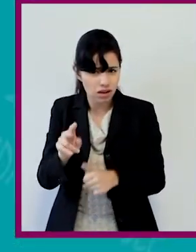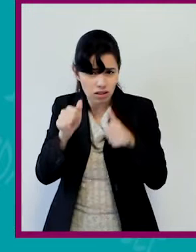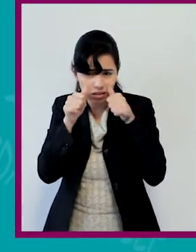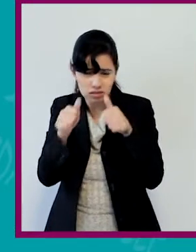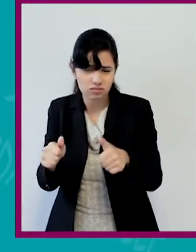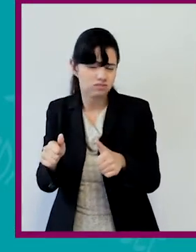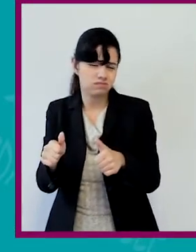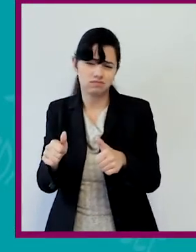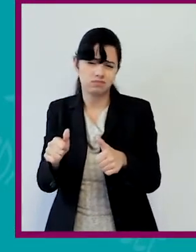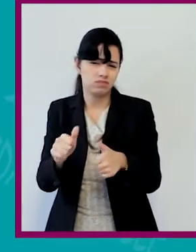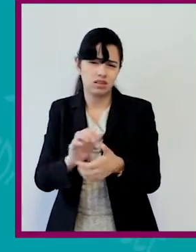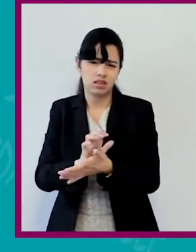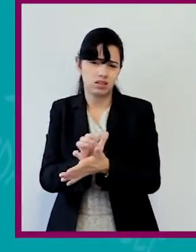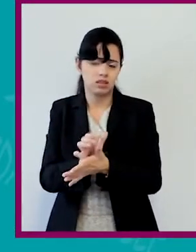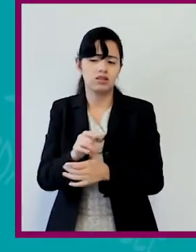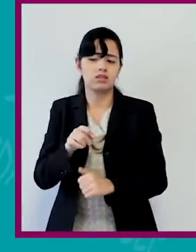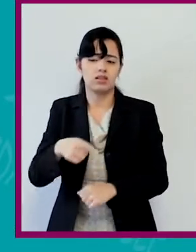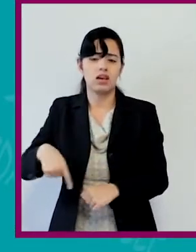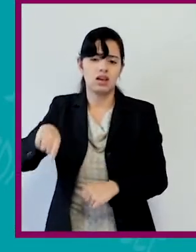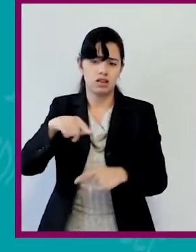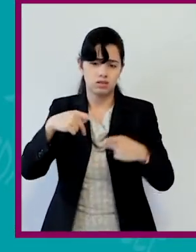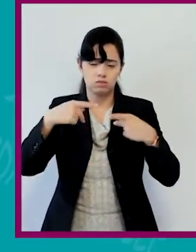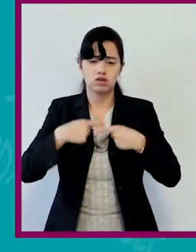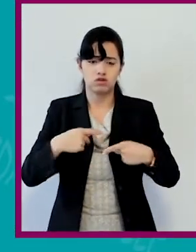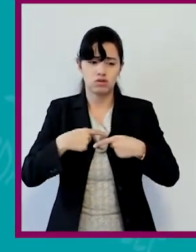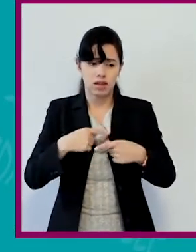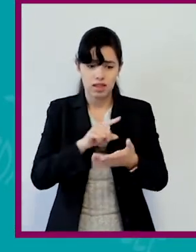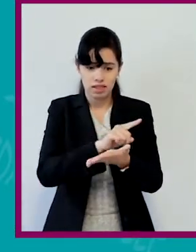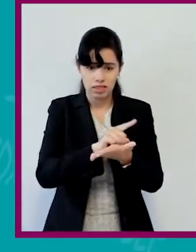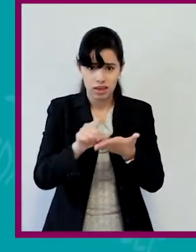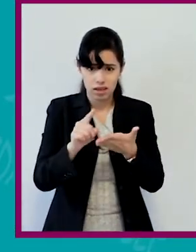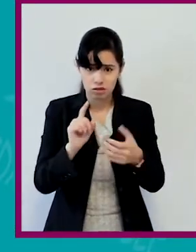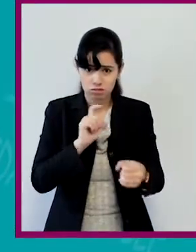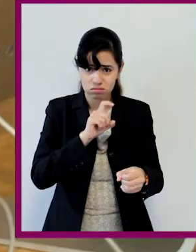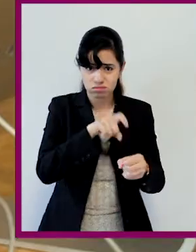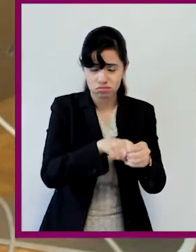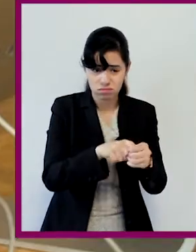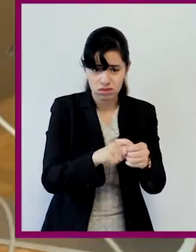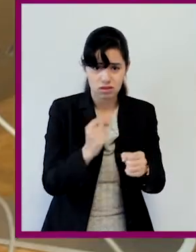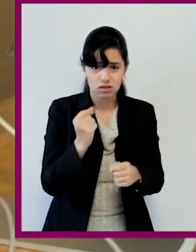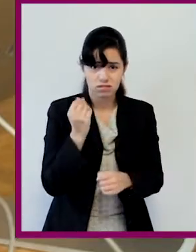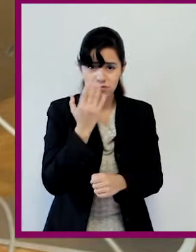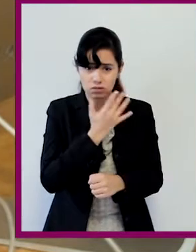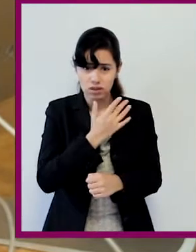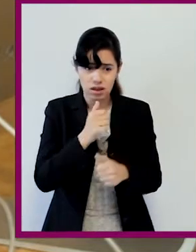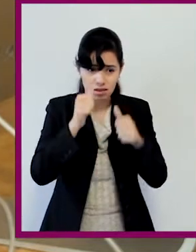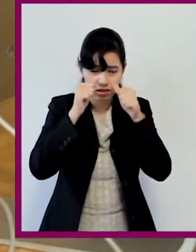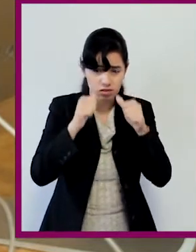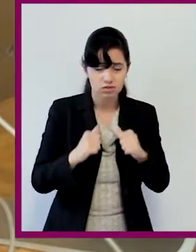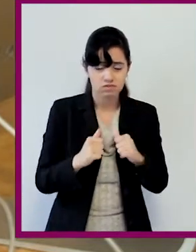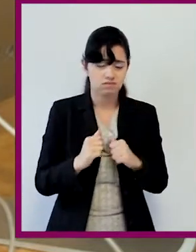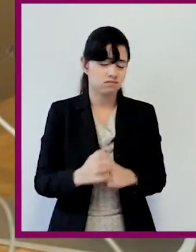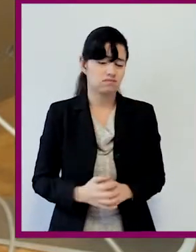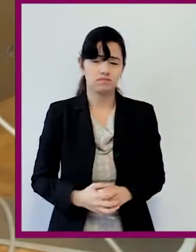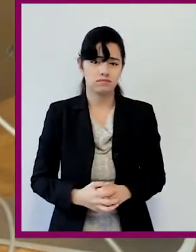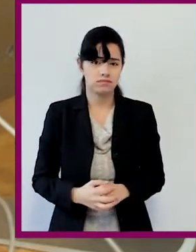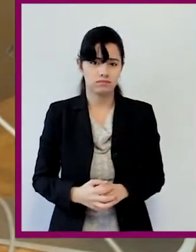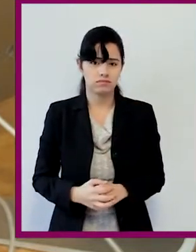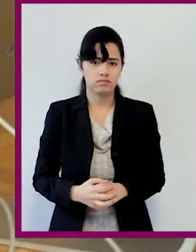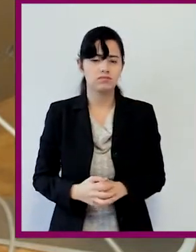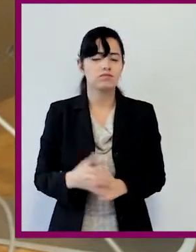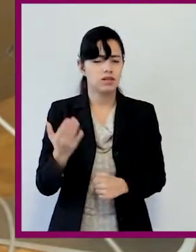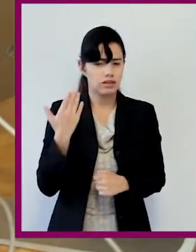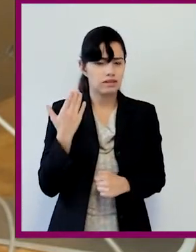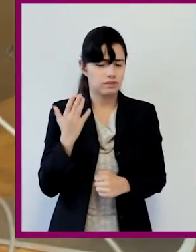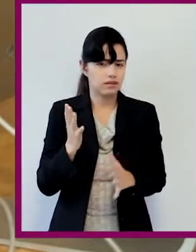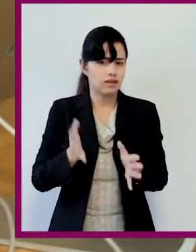los derechos y al disfrute por igual de todos y todas. Recientemente hemos escuchado y leído sobre la polémica